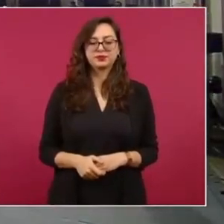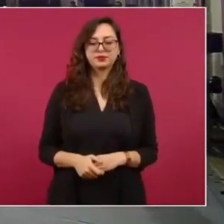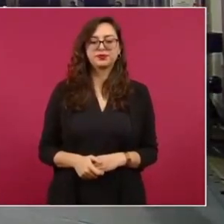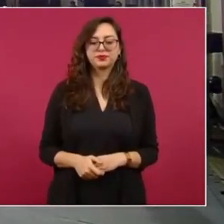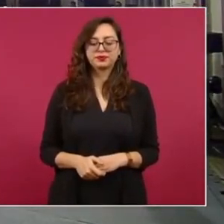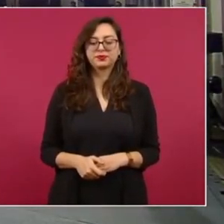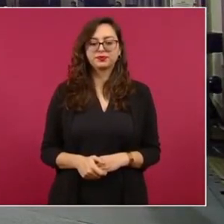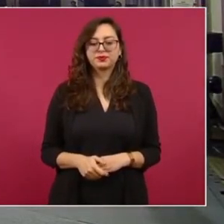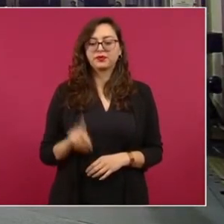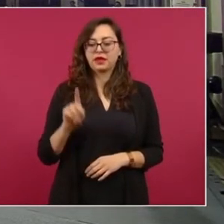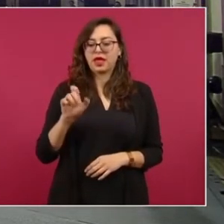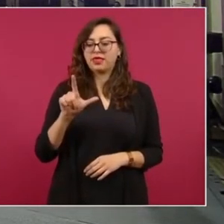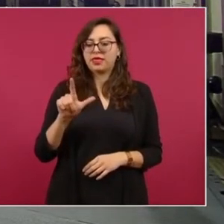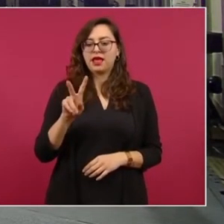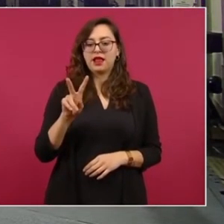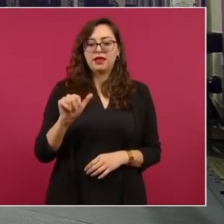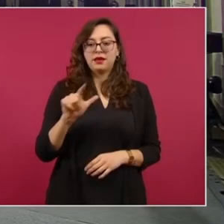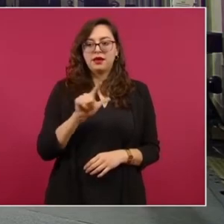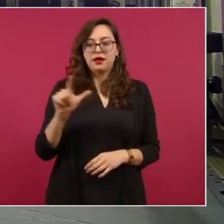Del Valle,